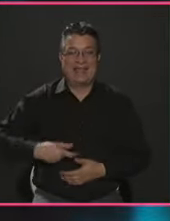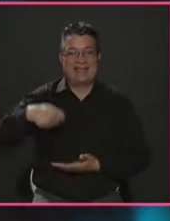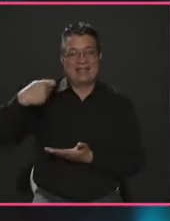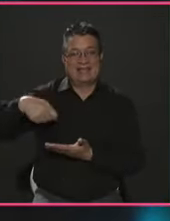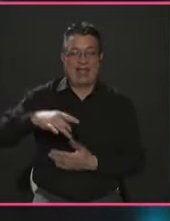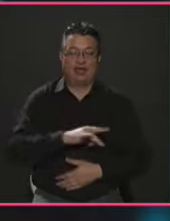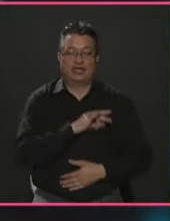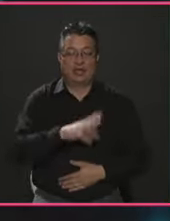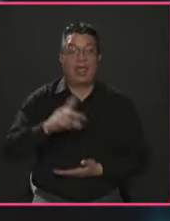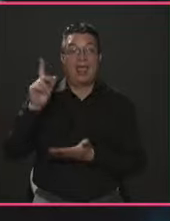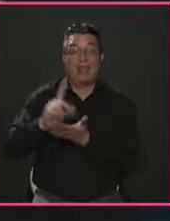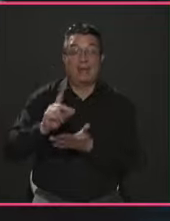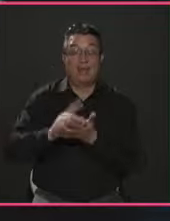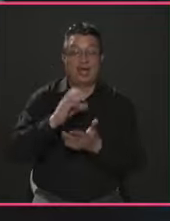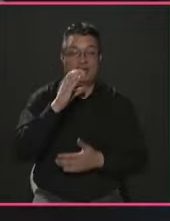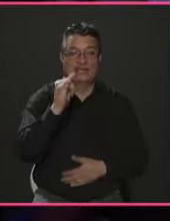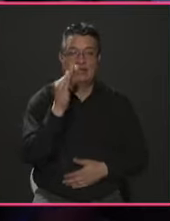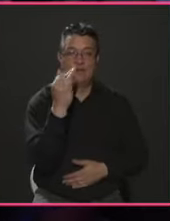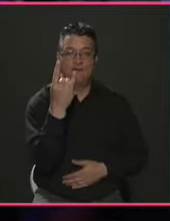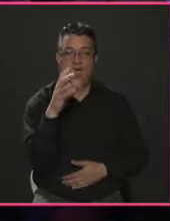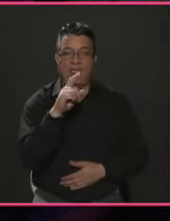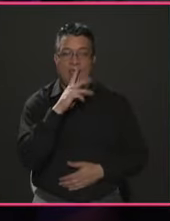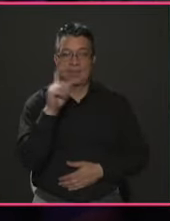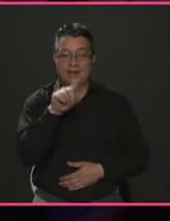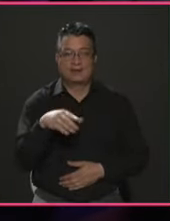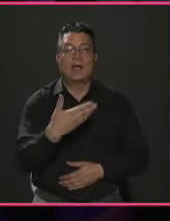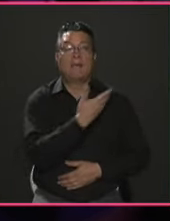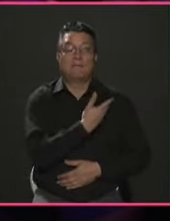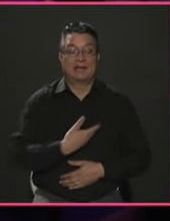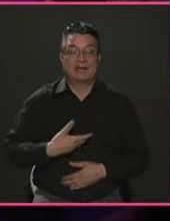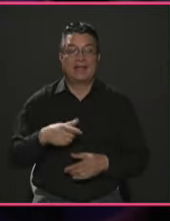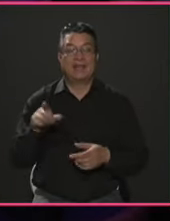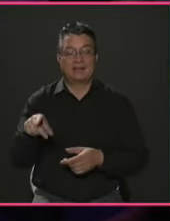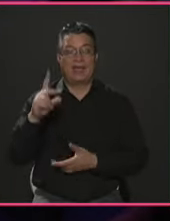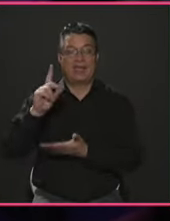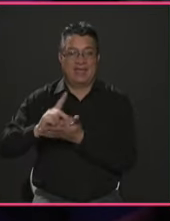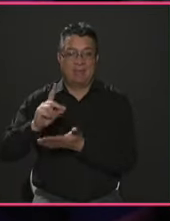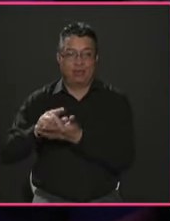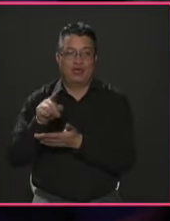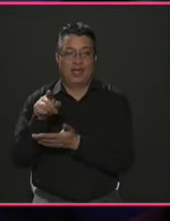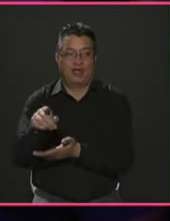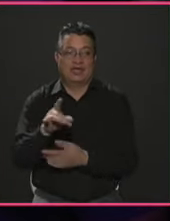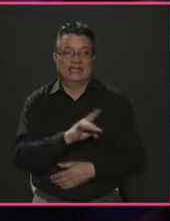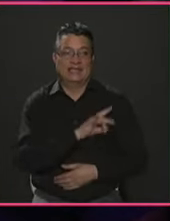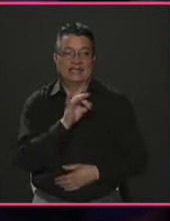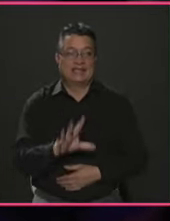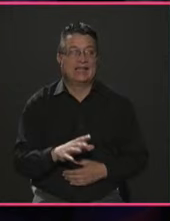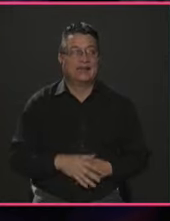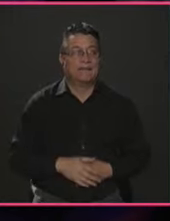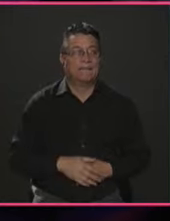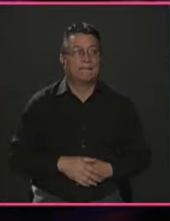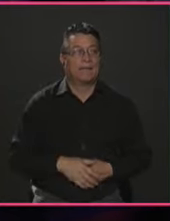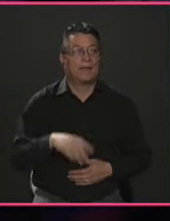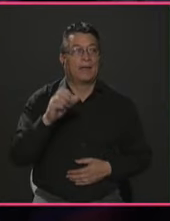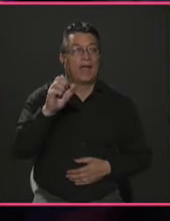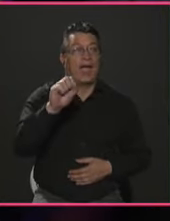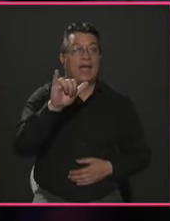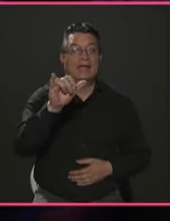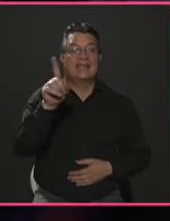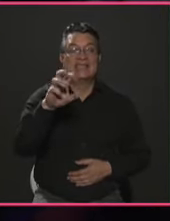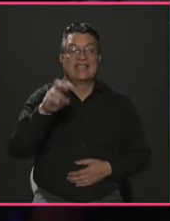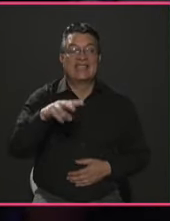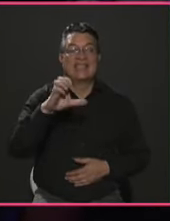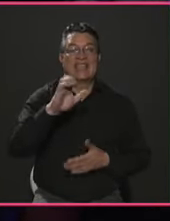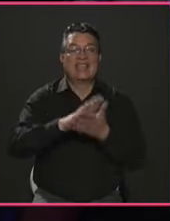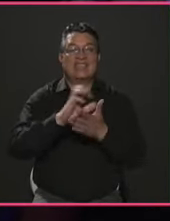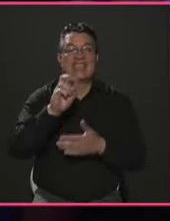al diputado Ricardo Cifuentes presidente de la cámara de diputados y diputadas de chile aisen echeverri escudero